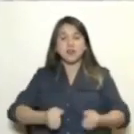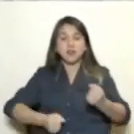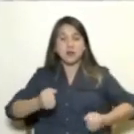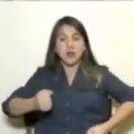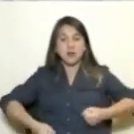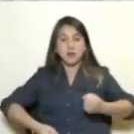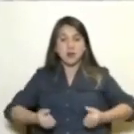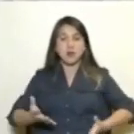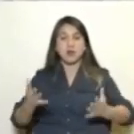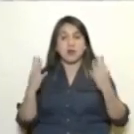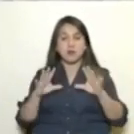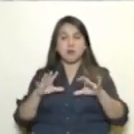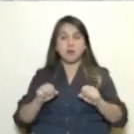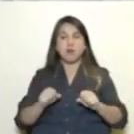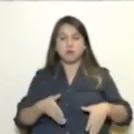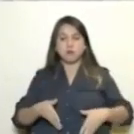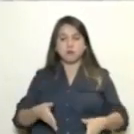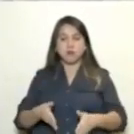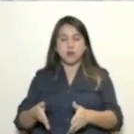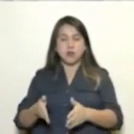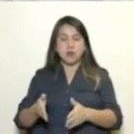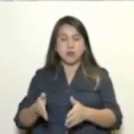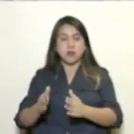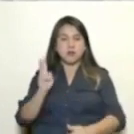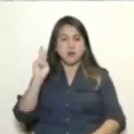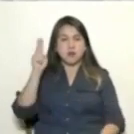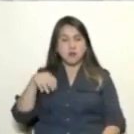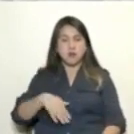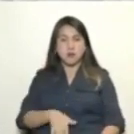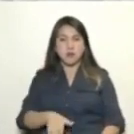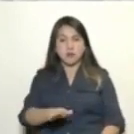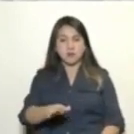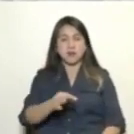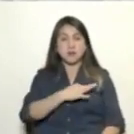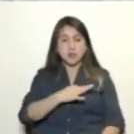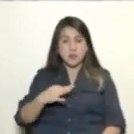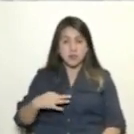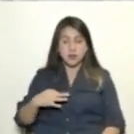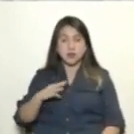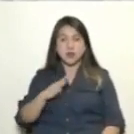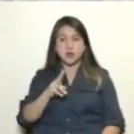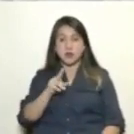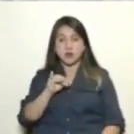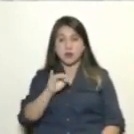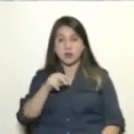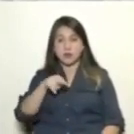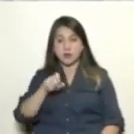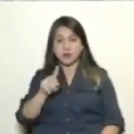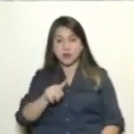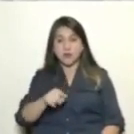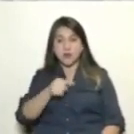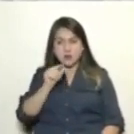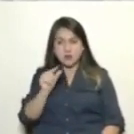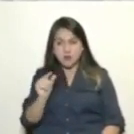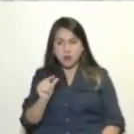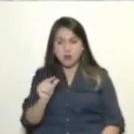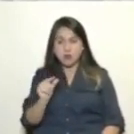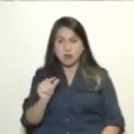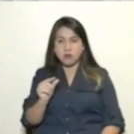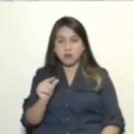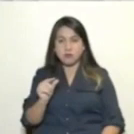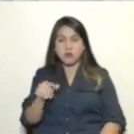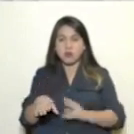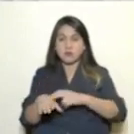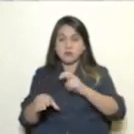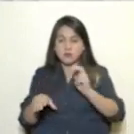tomado el camino y prohibían pasar, el ministro Briones estaba recién nombrado. Se bajó del